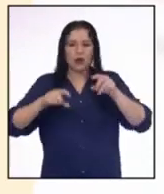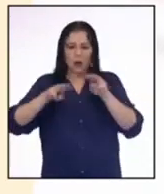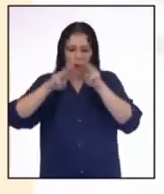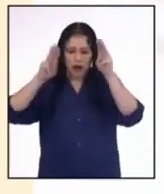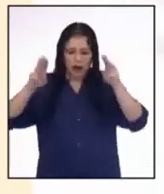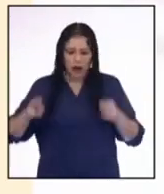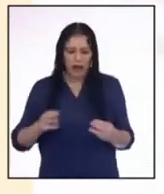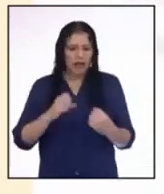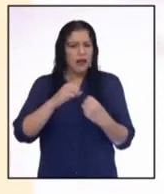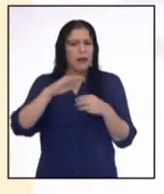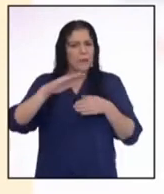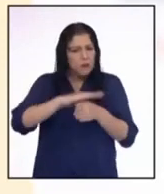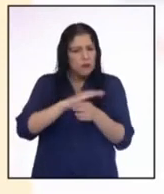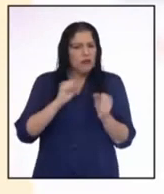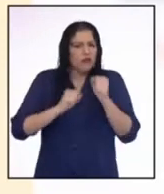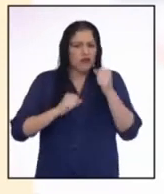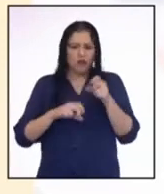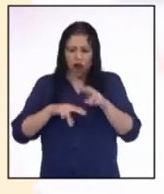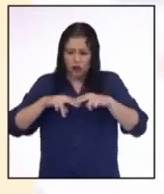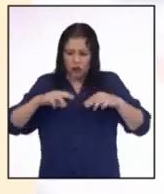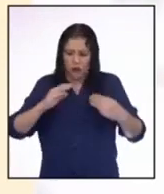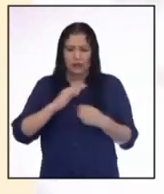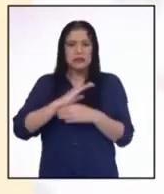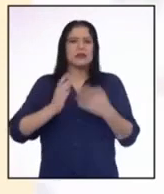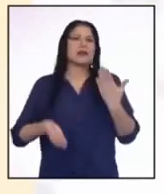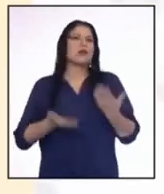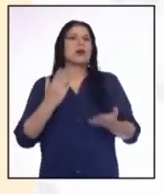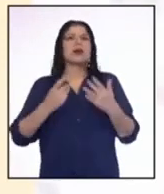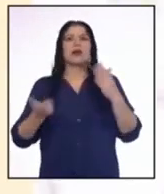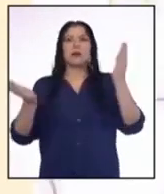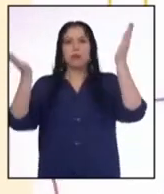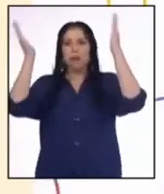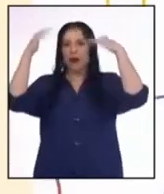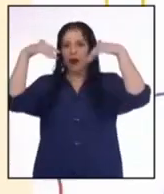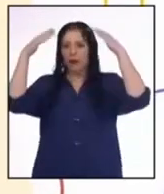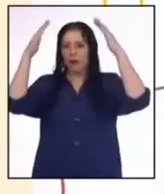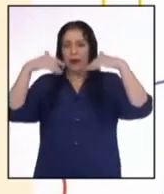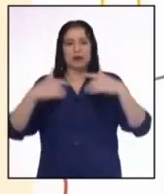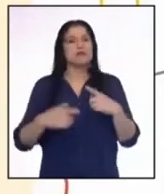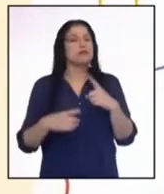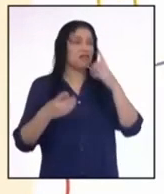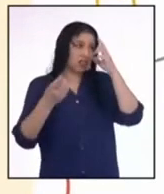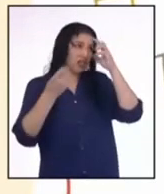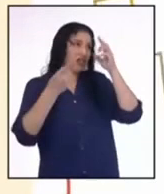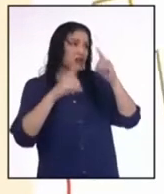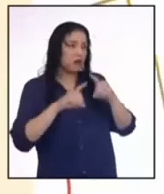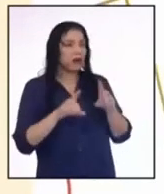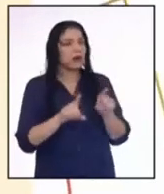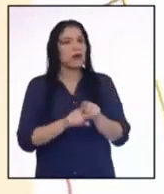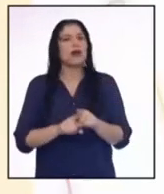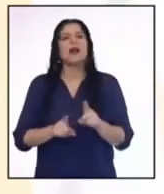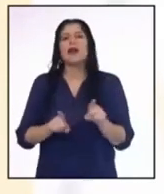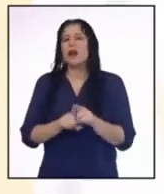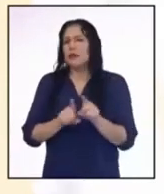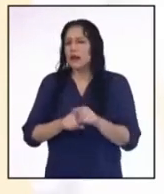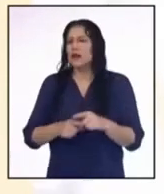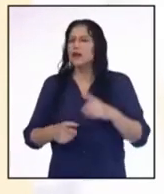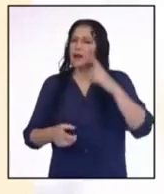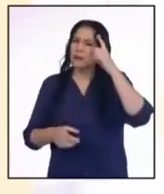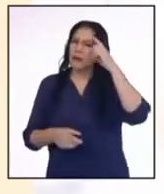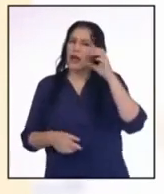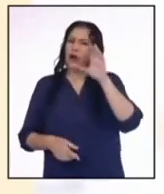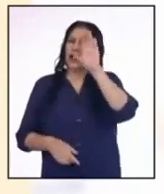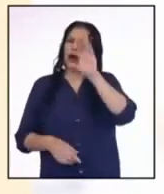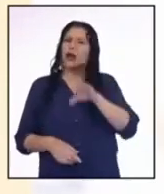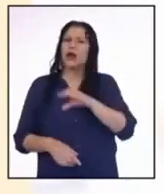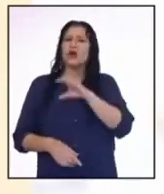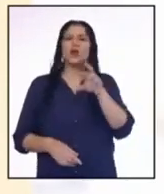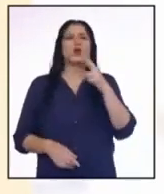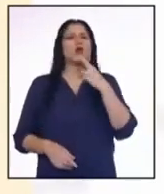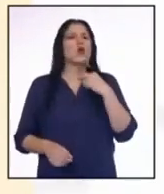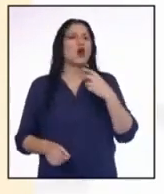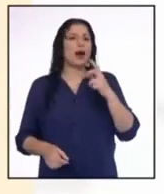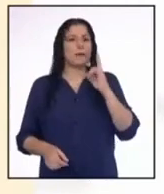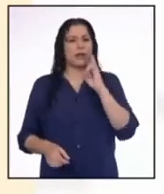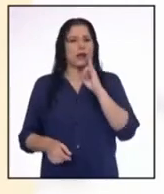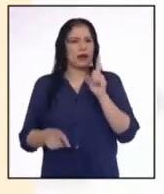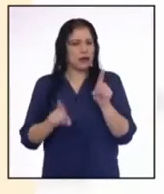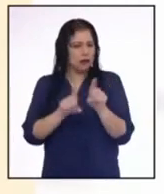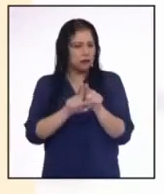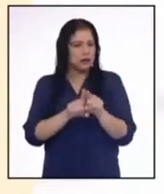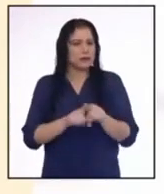mueble fuerte y sólido de cualquier objeto que cae. De acuerdo contigo, Junior, pero también con la opinión de la Cruz Roja Americana.